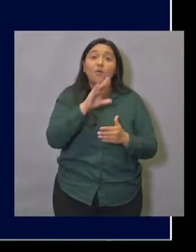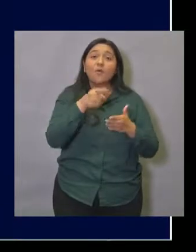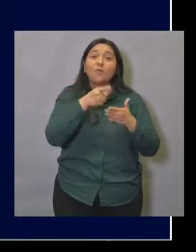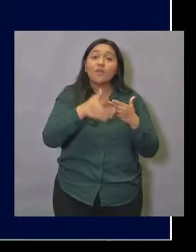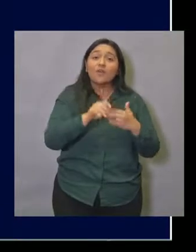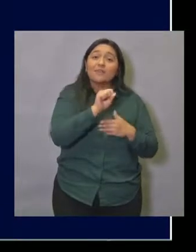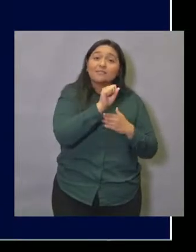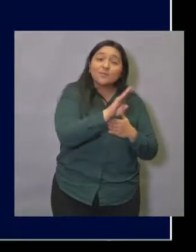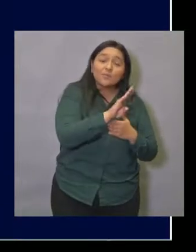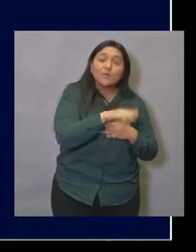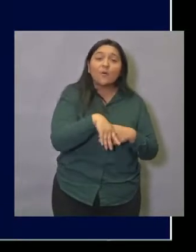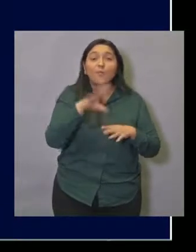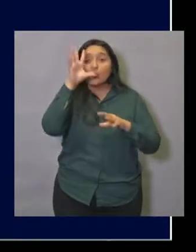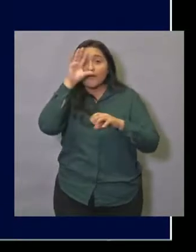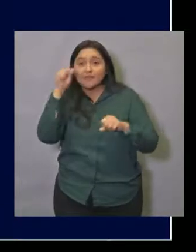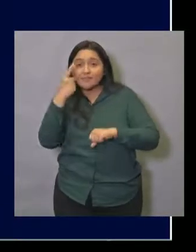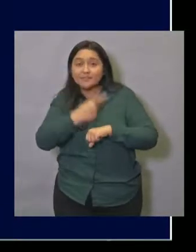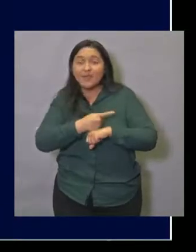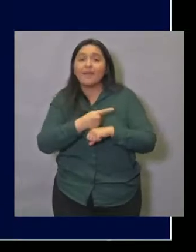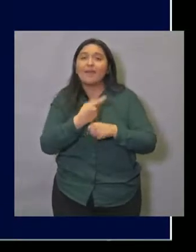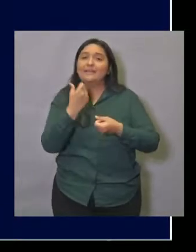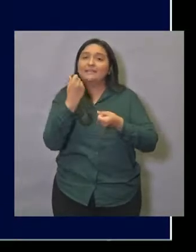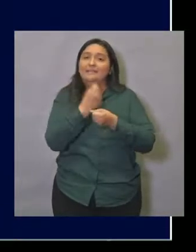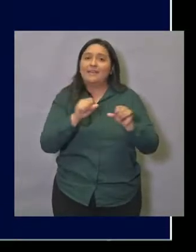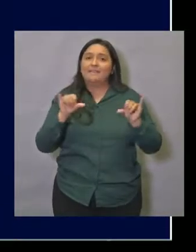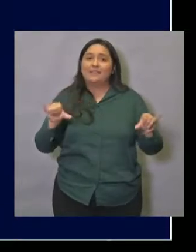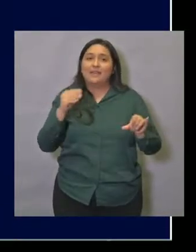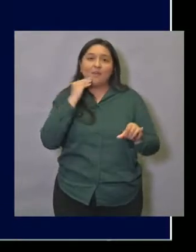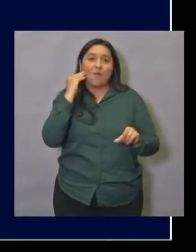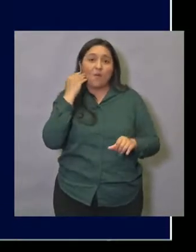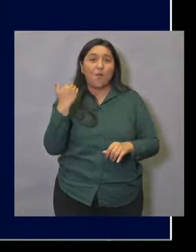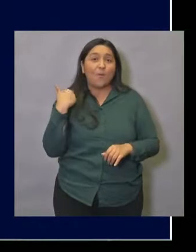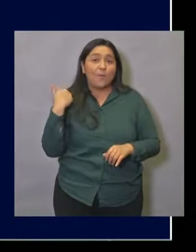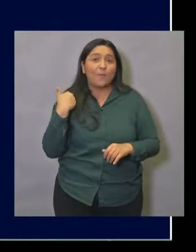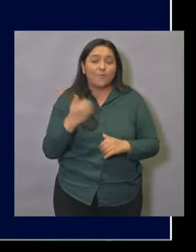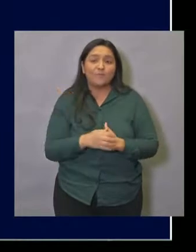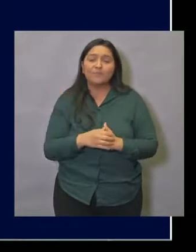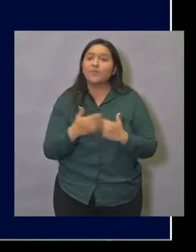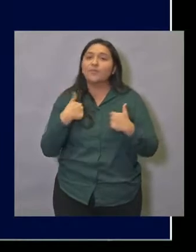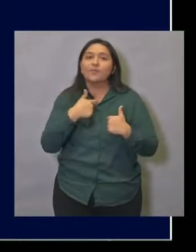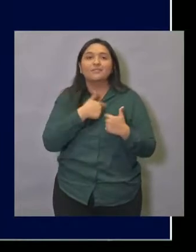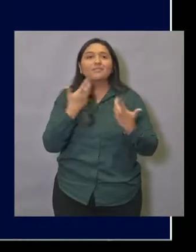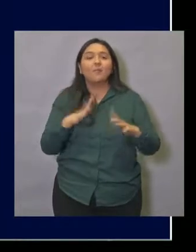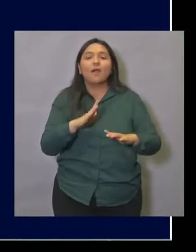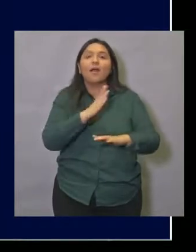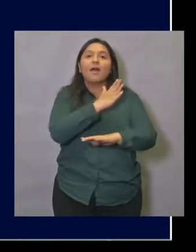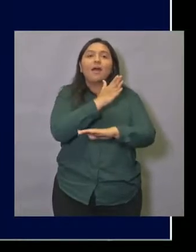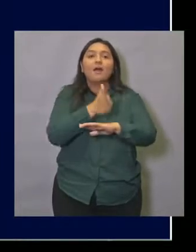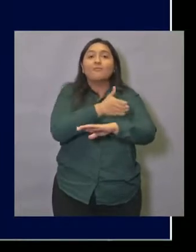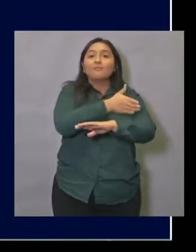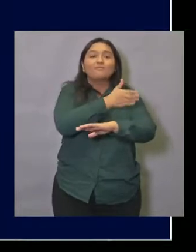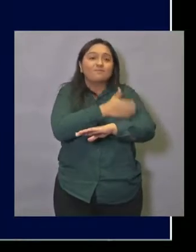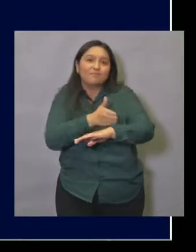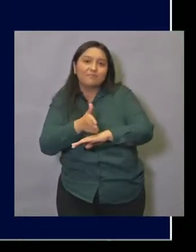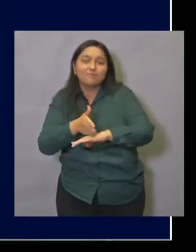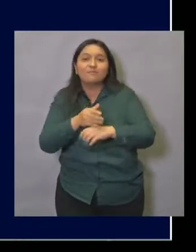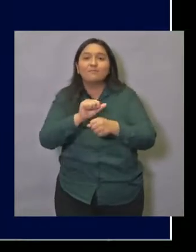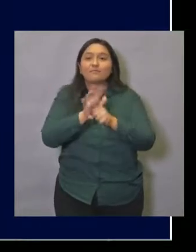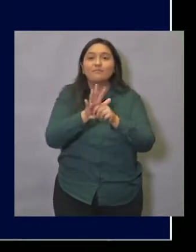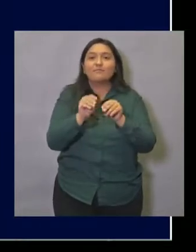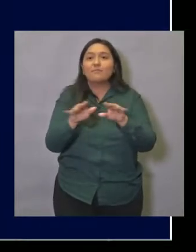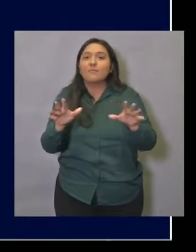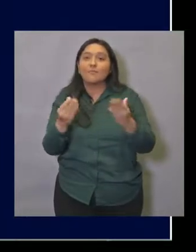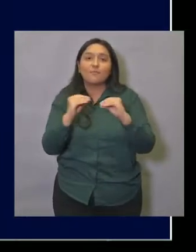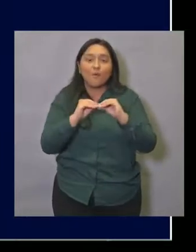manera segura, con miembros de su hogar. No queremos perder terreno para frenar la propagación del virus, especialmente